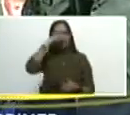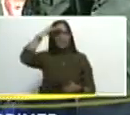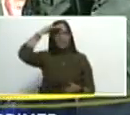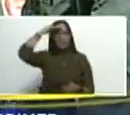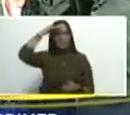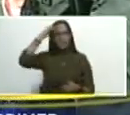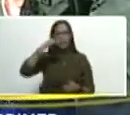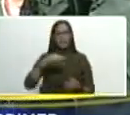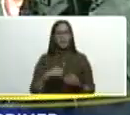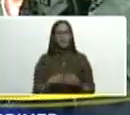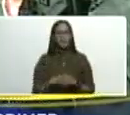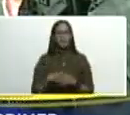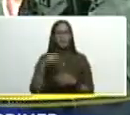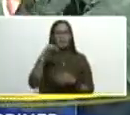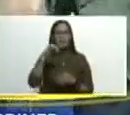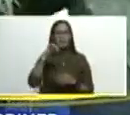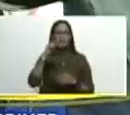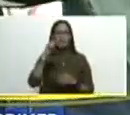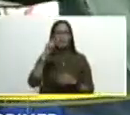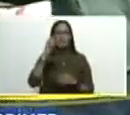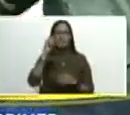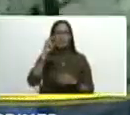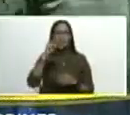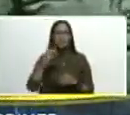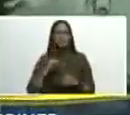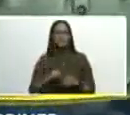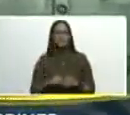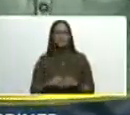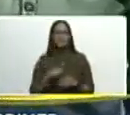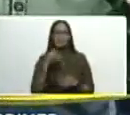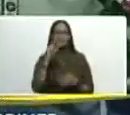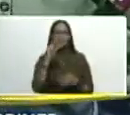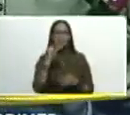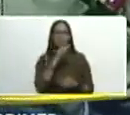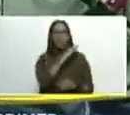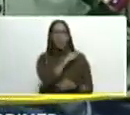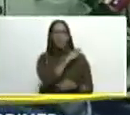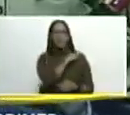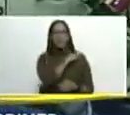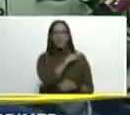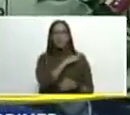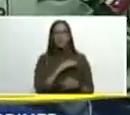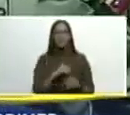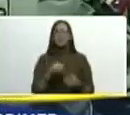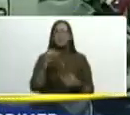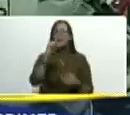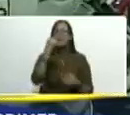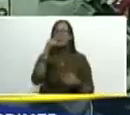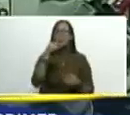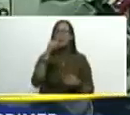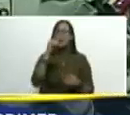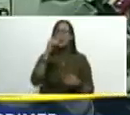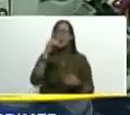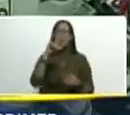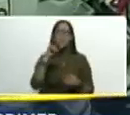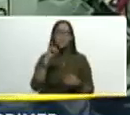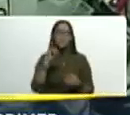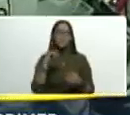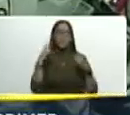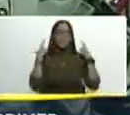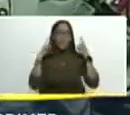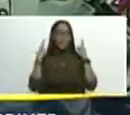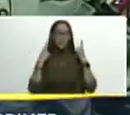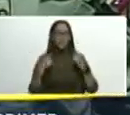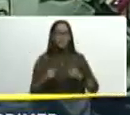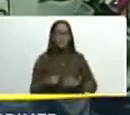división Nilton Cobo Murillo, segundo comandante de la SODI La Guaira, el general